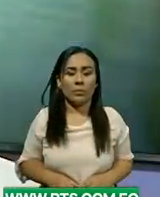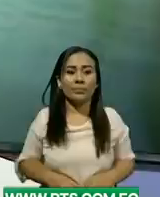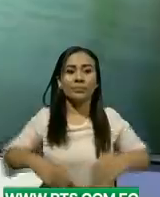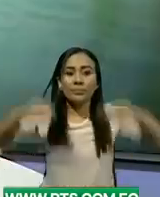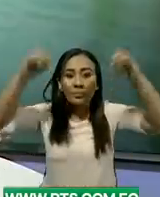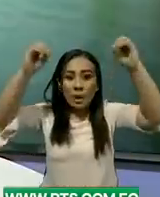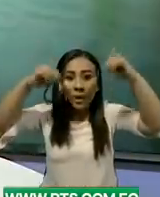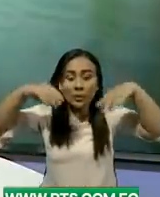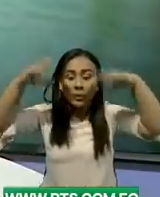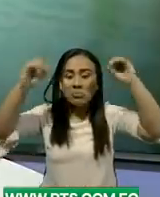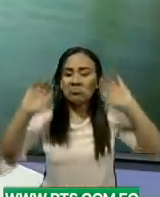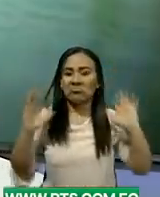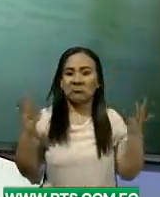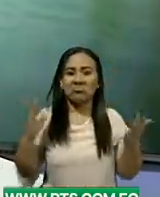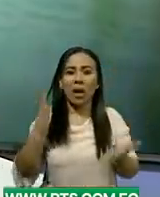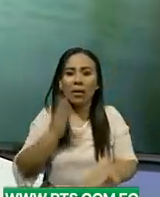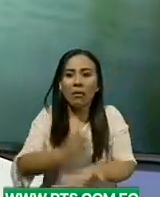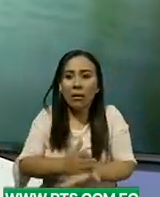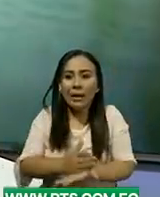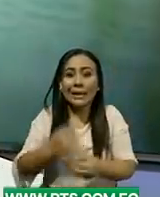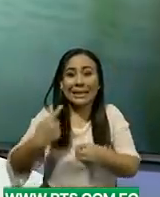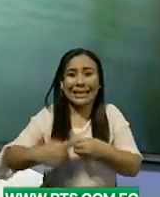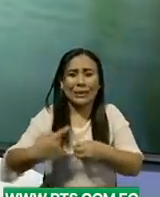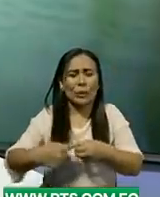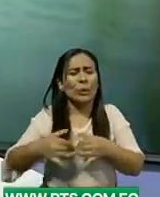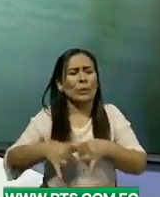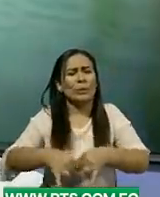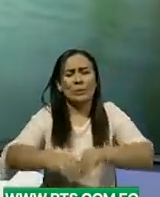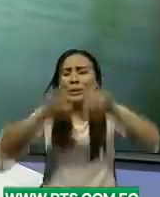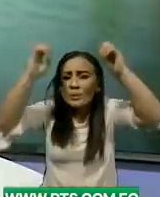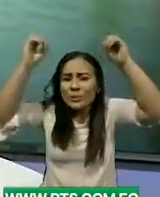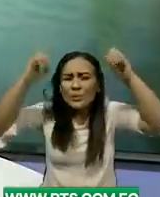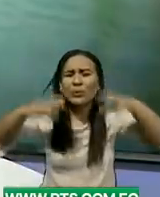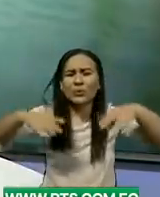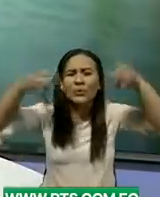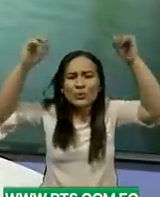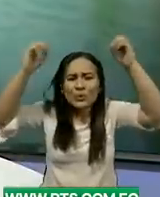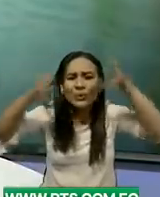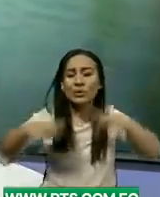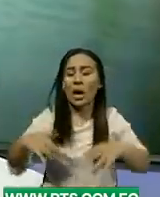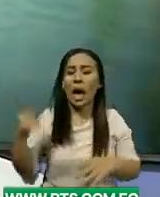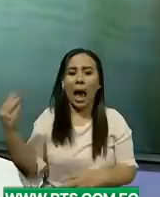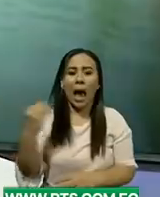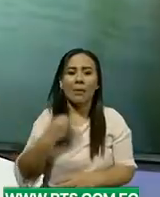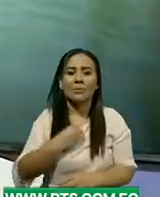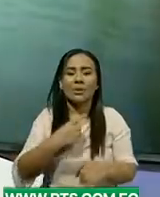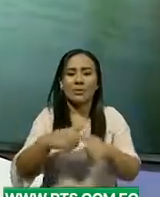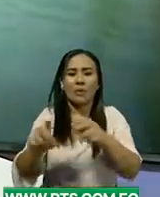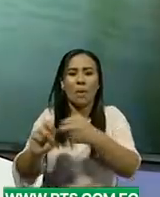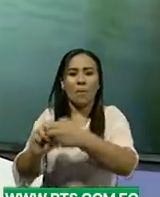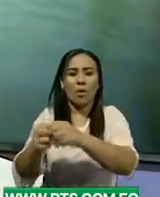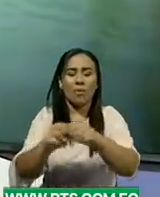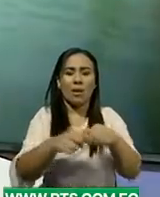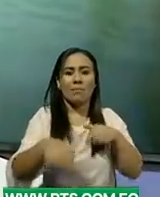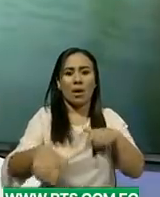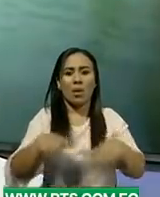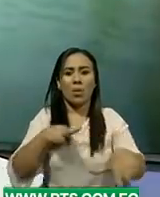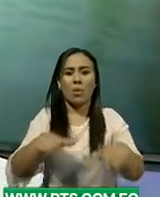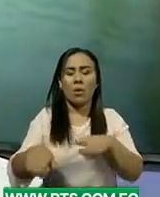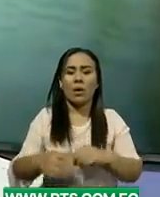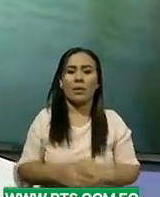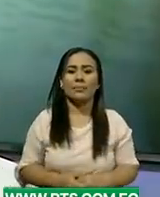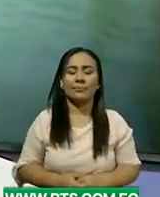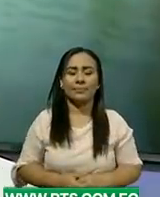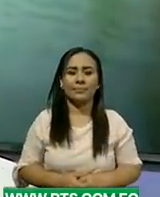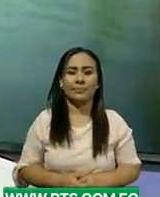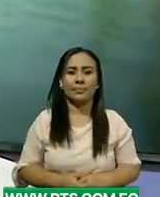La lluvia no da tregua en Quito. Esta tarde, debido a las fuertes precipitaciones, se registraron varios incidentes en el sector de El Pinar